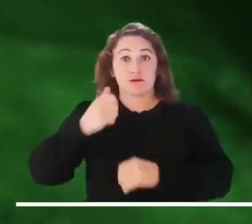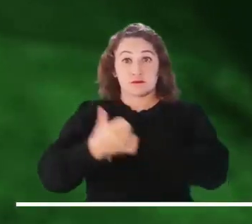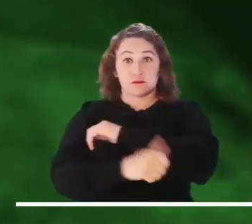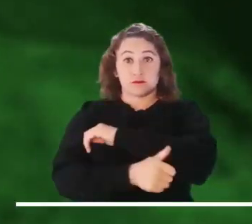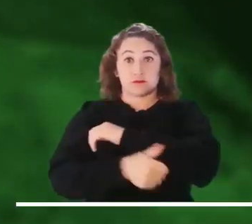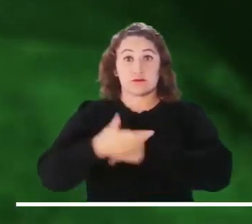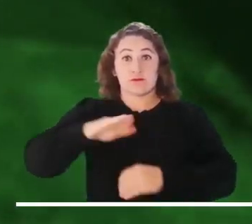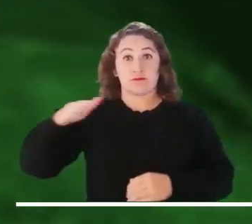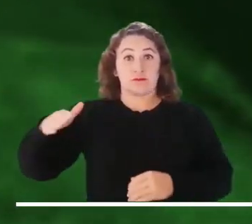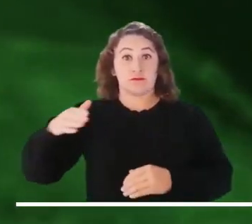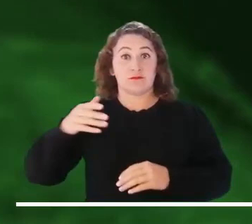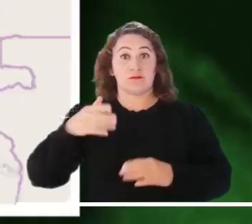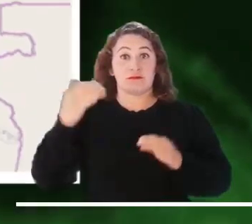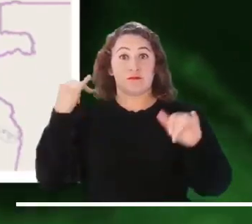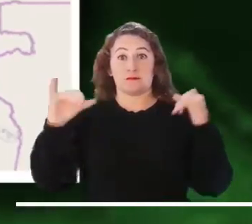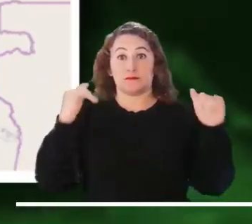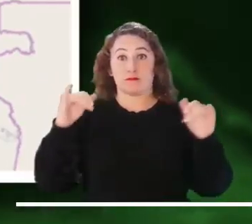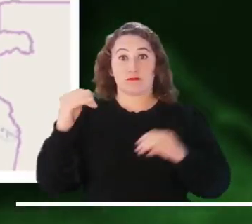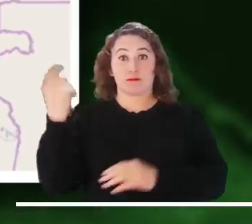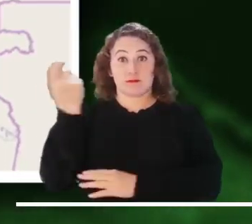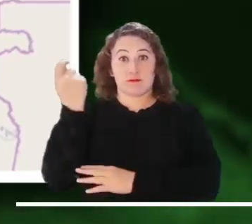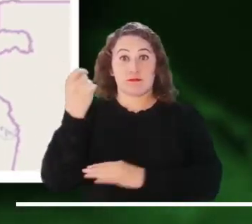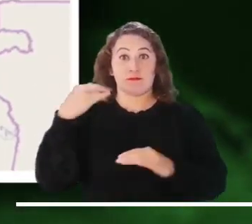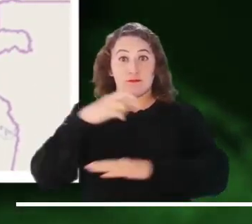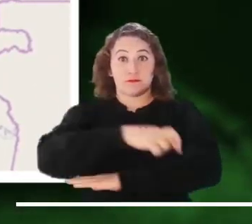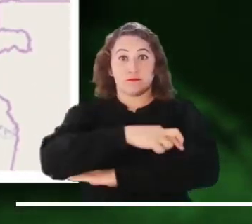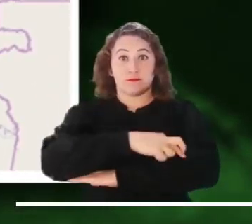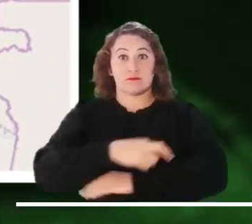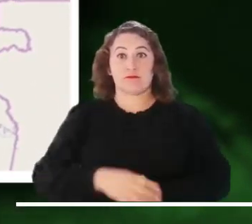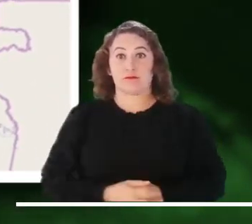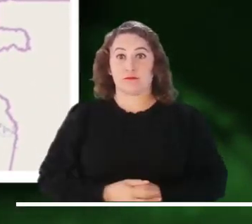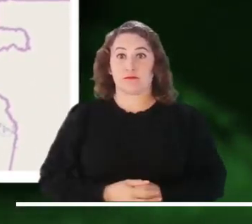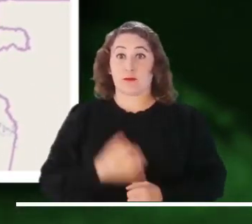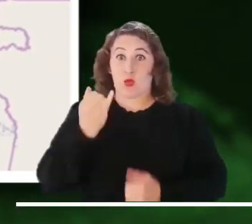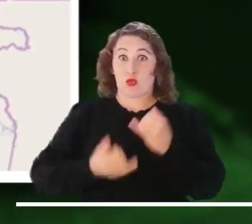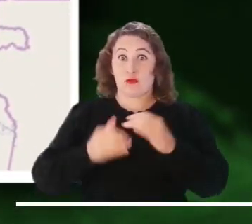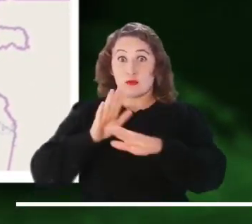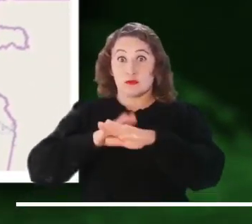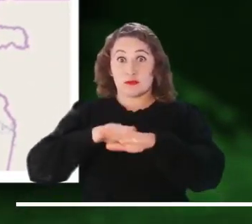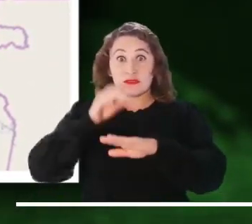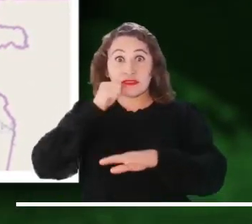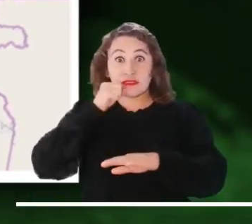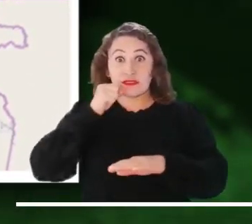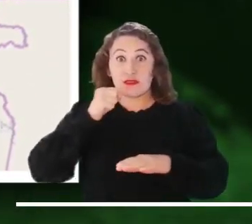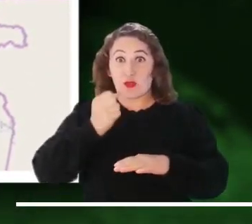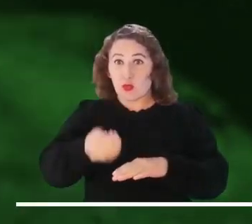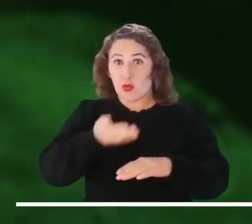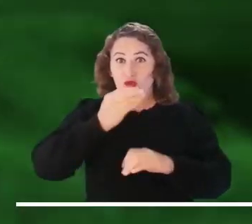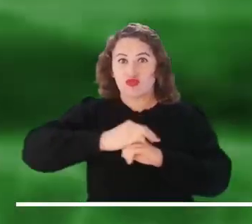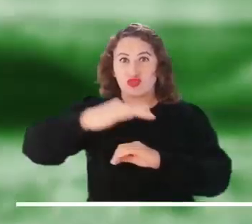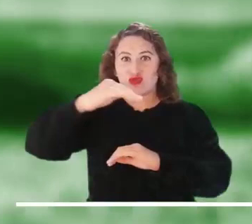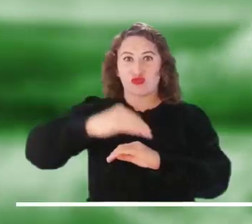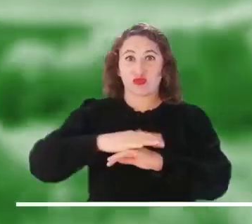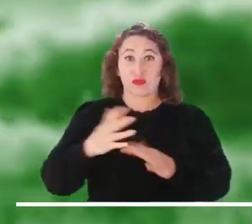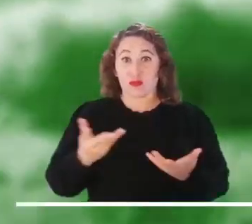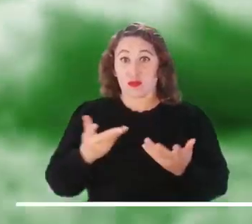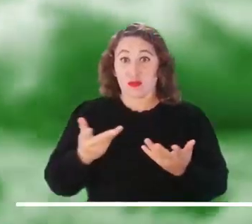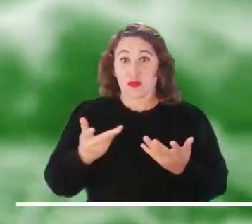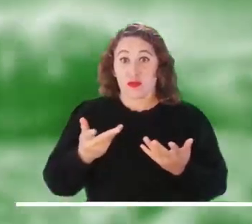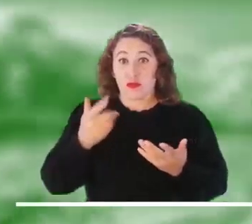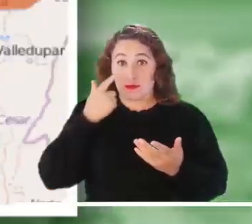en Chocó, Cauca, norte de Santander, Cundinamarca, Caldas, Boyacá, Antioquia, Casanare, Meta y